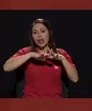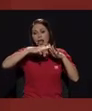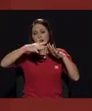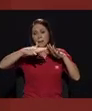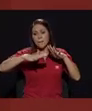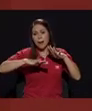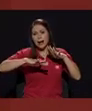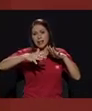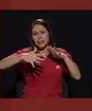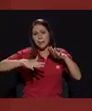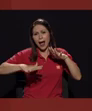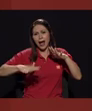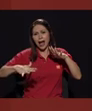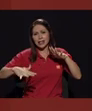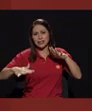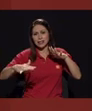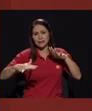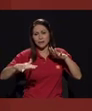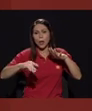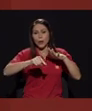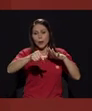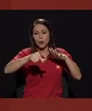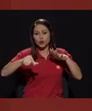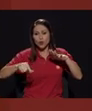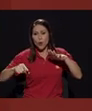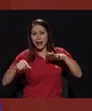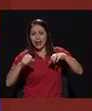la sedimentación de las partes altas de las